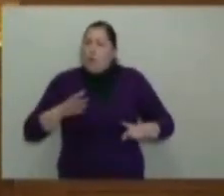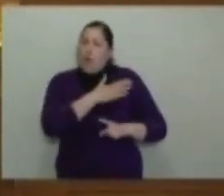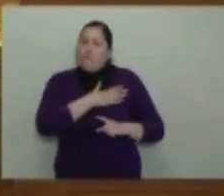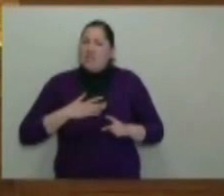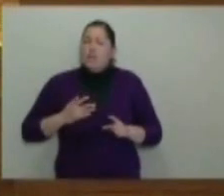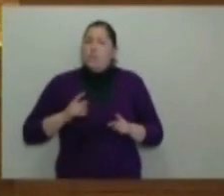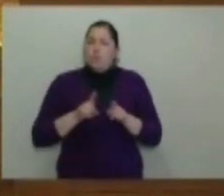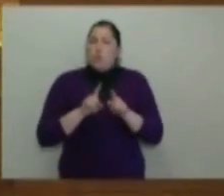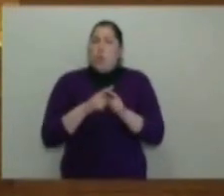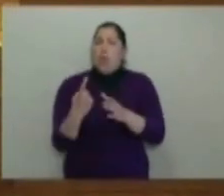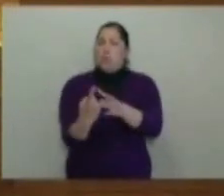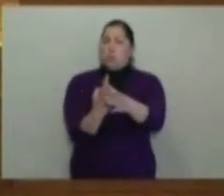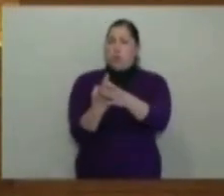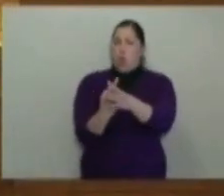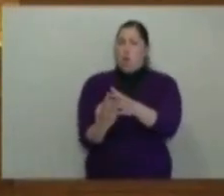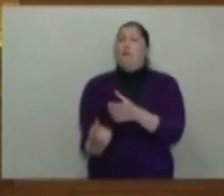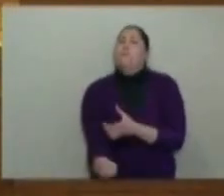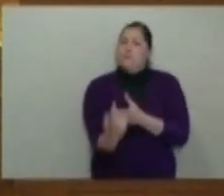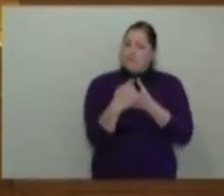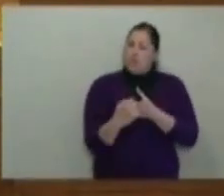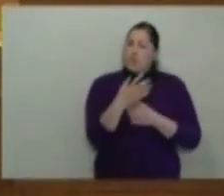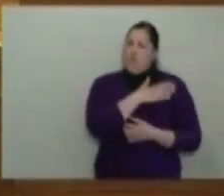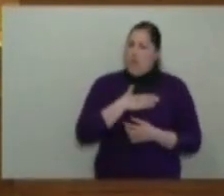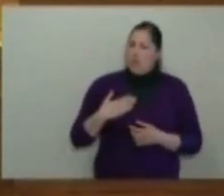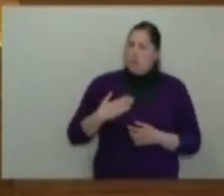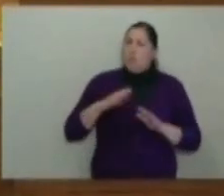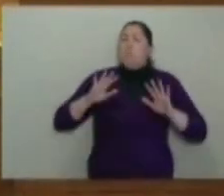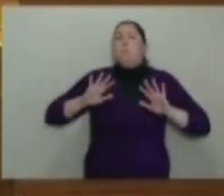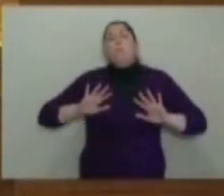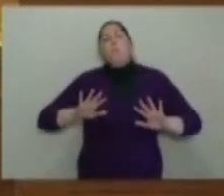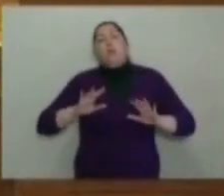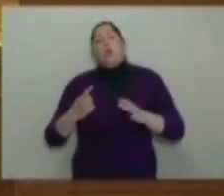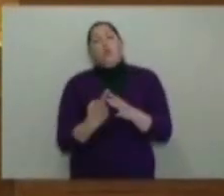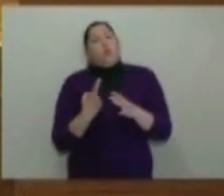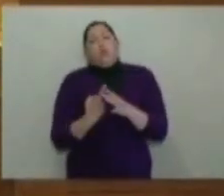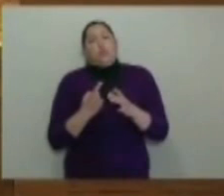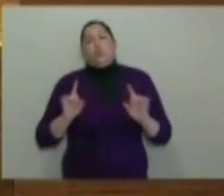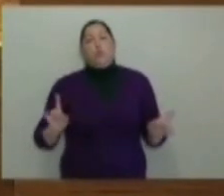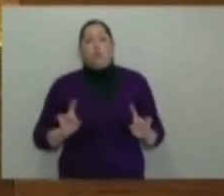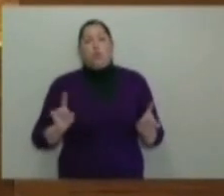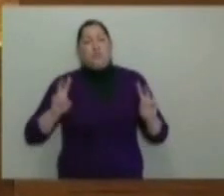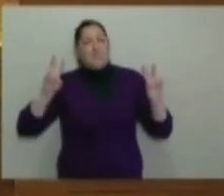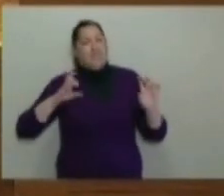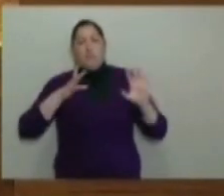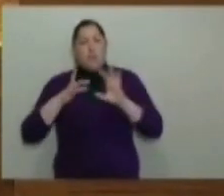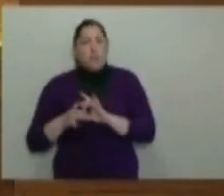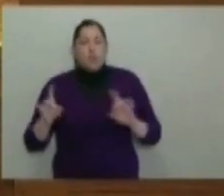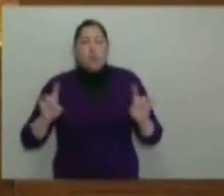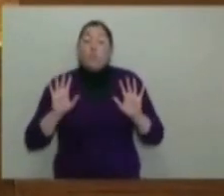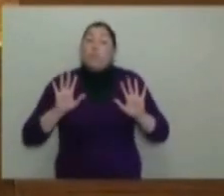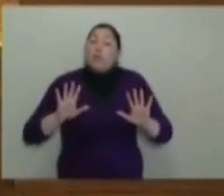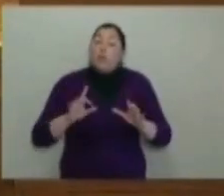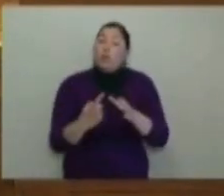dejarles solos aunque a veces lo pretendan pero no estamos dispuestos a a dejarles solos en esta en esta cuestión pero para no dejarles